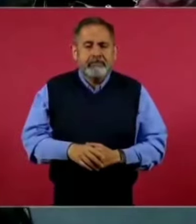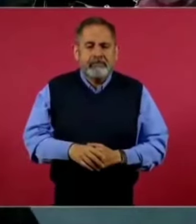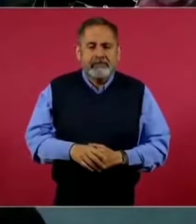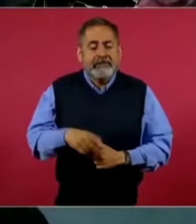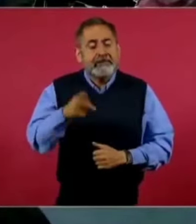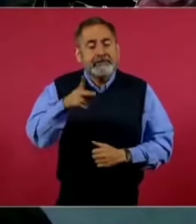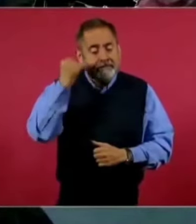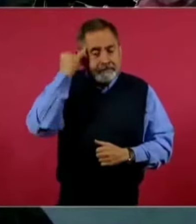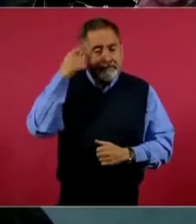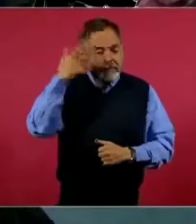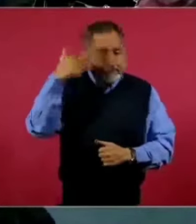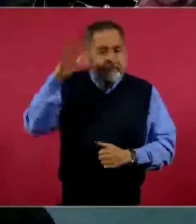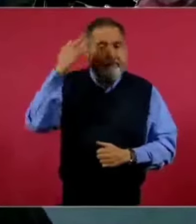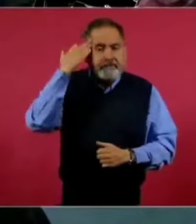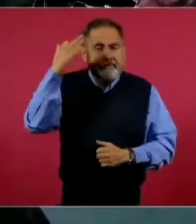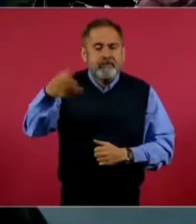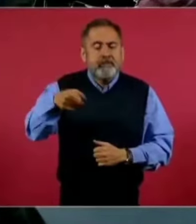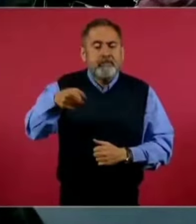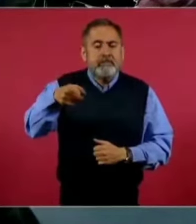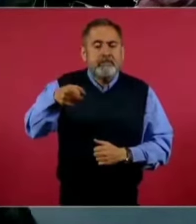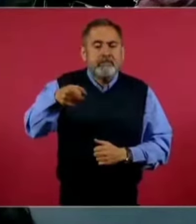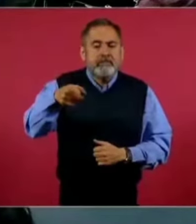ese entonces